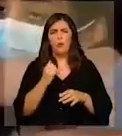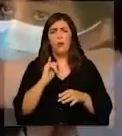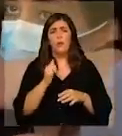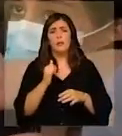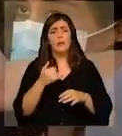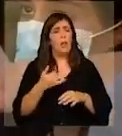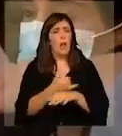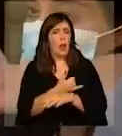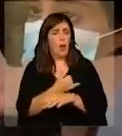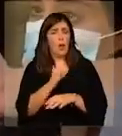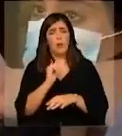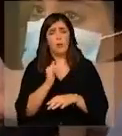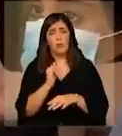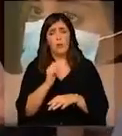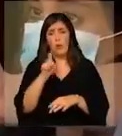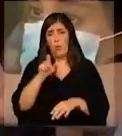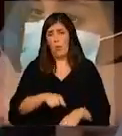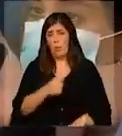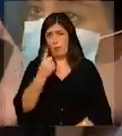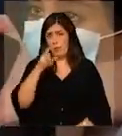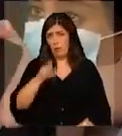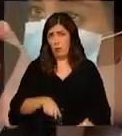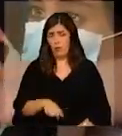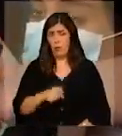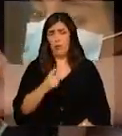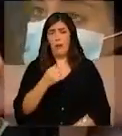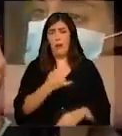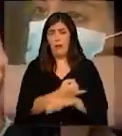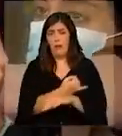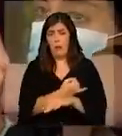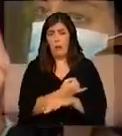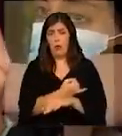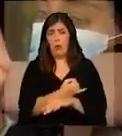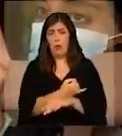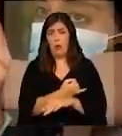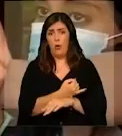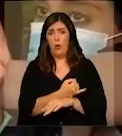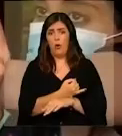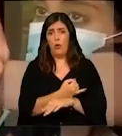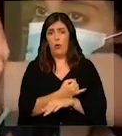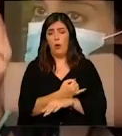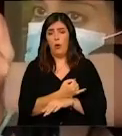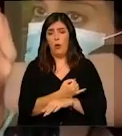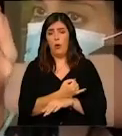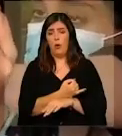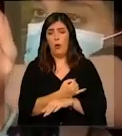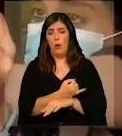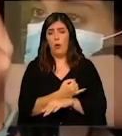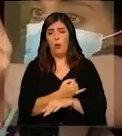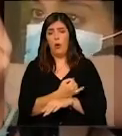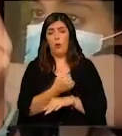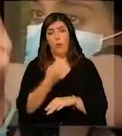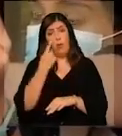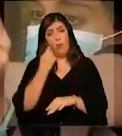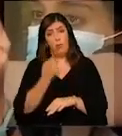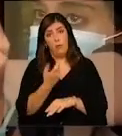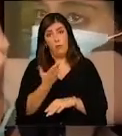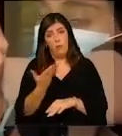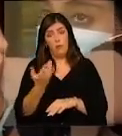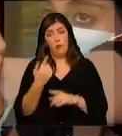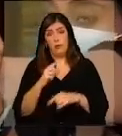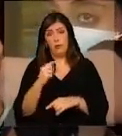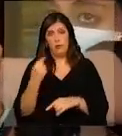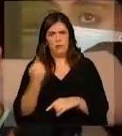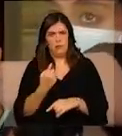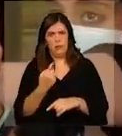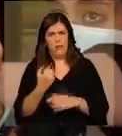Y un error de una persona que bueno, cometió un error. Cuando detectamos el error, enseguida